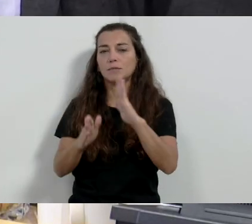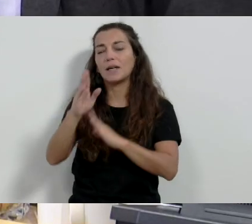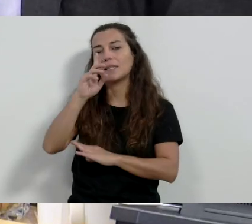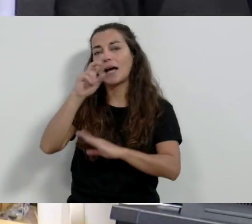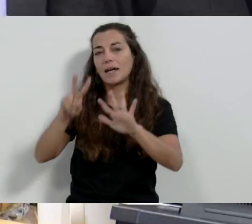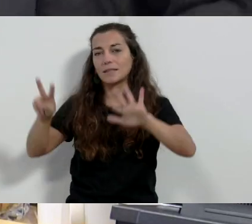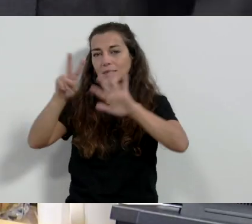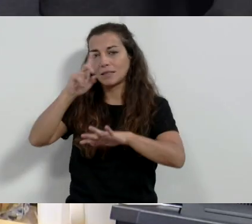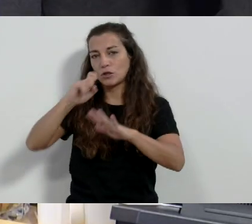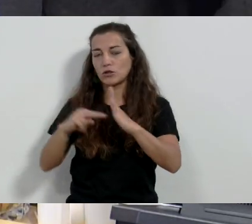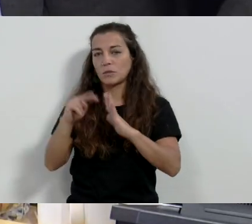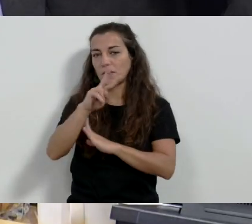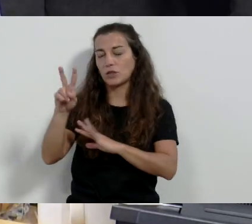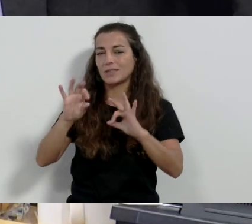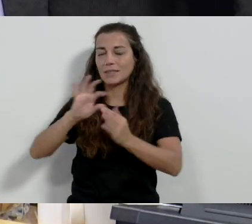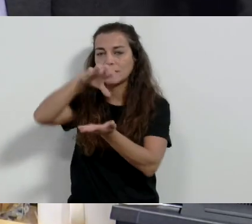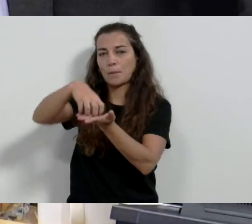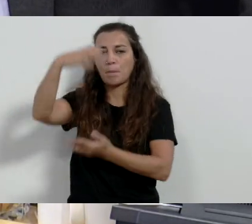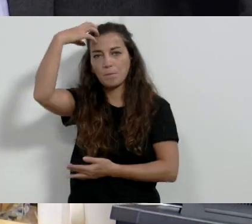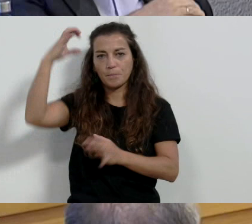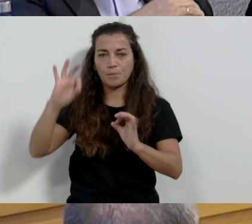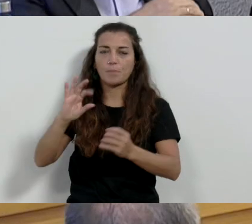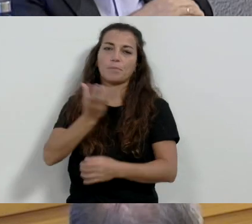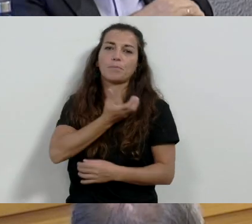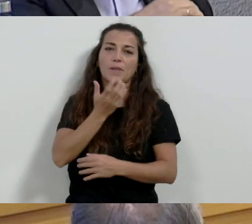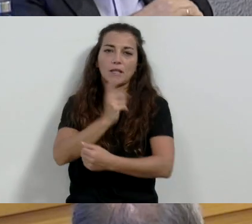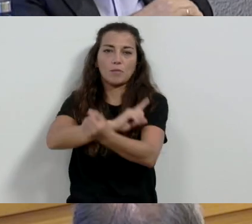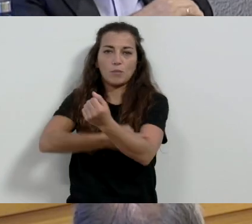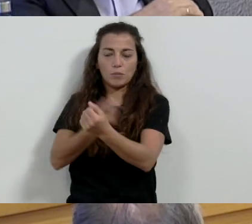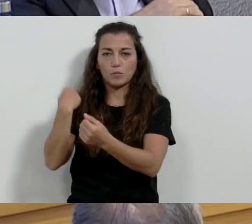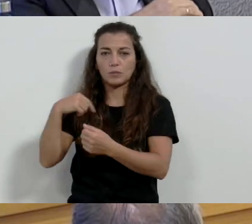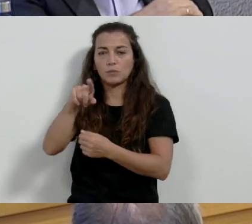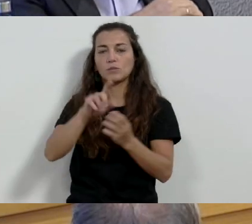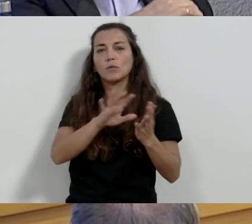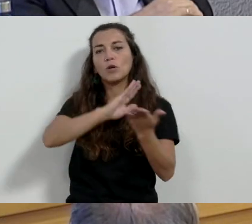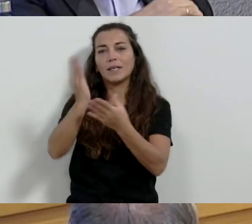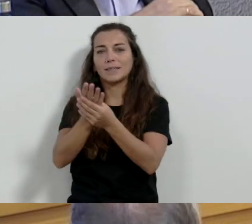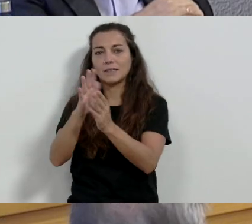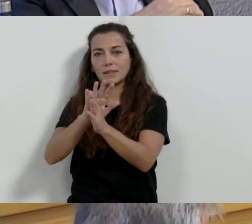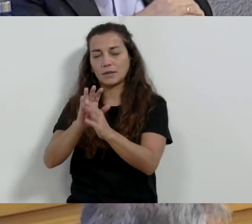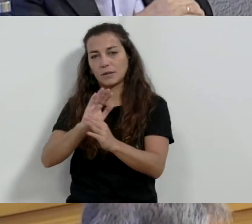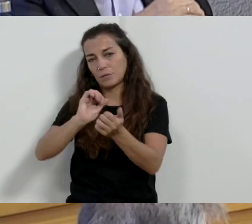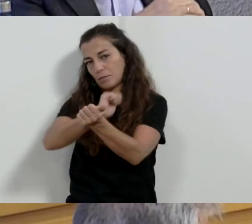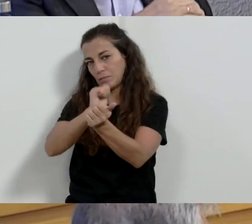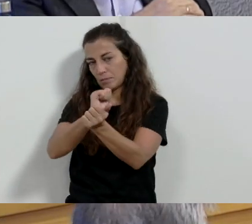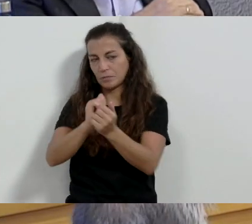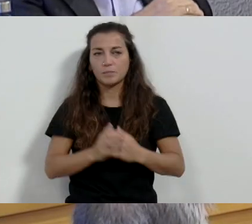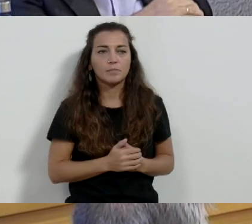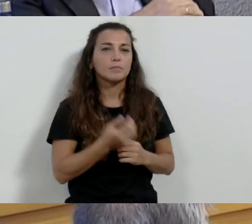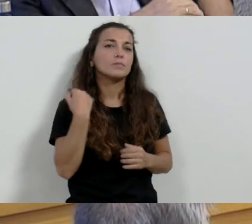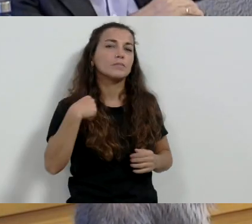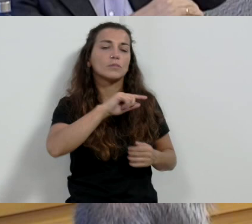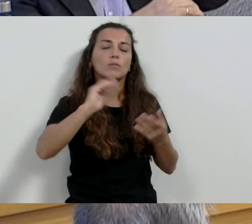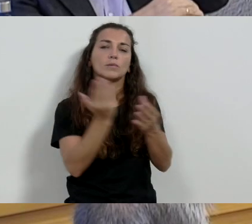Municipal de Deportes. El expediente se dictaminó favorablemente en la sesión de la Comisión de Hacienda del pasado 12